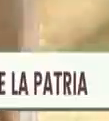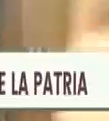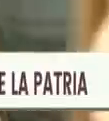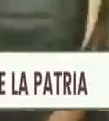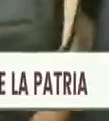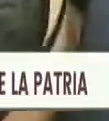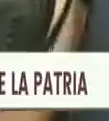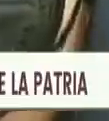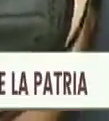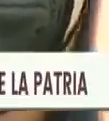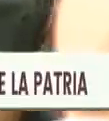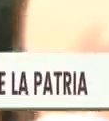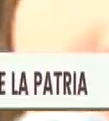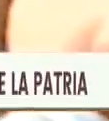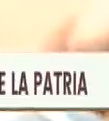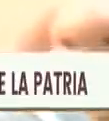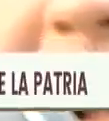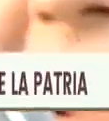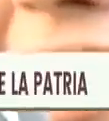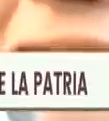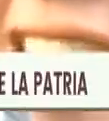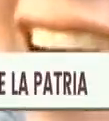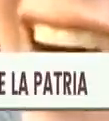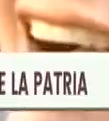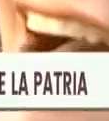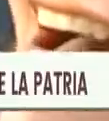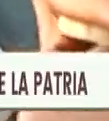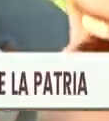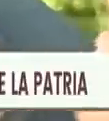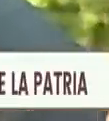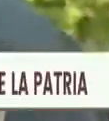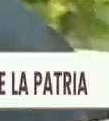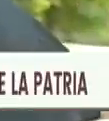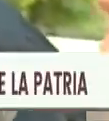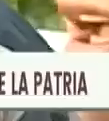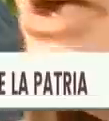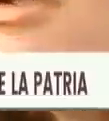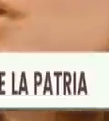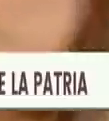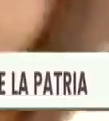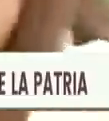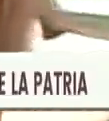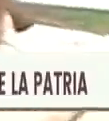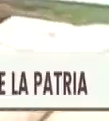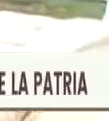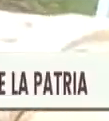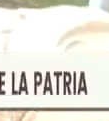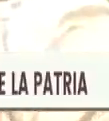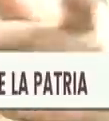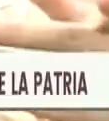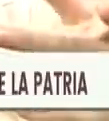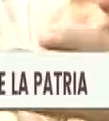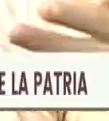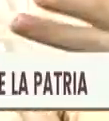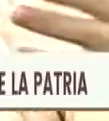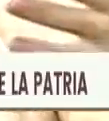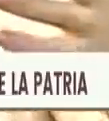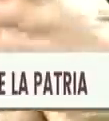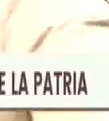el camino junto a Chávez y Bolívar, junto a Chávez